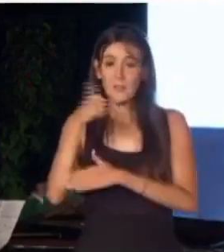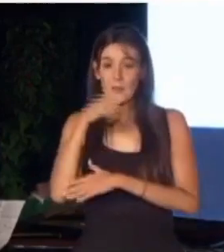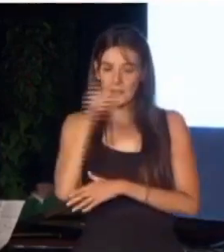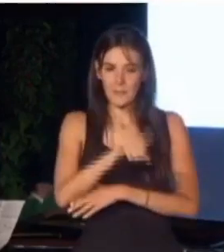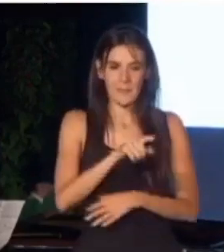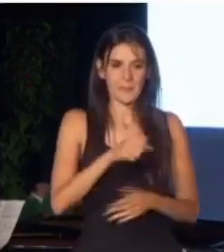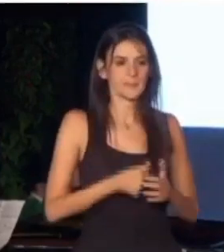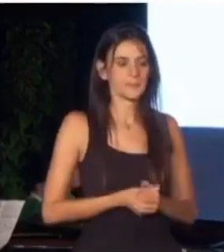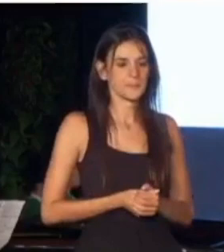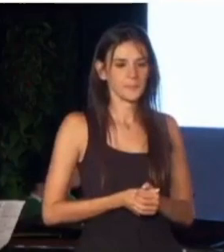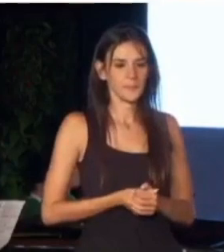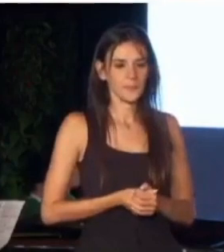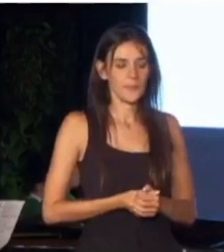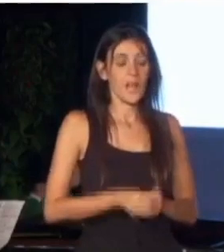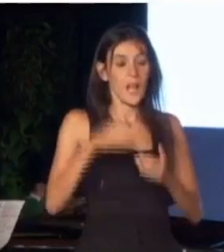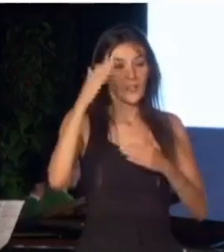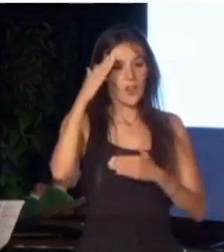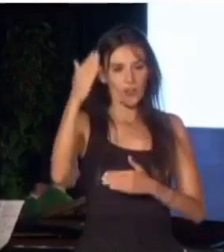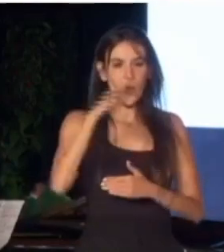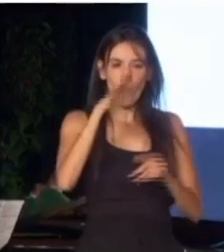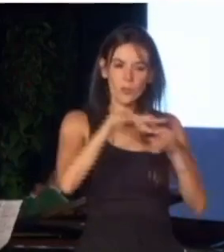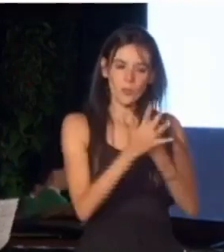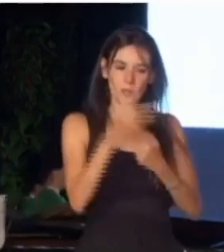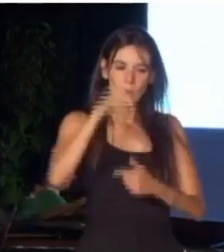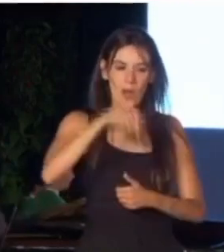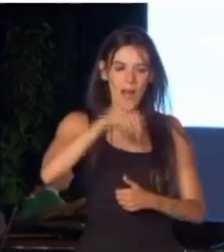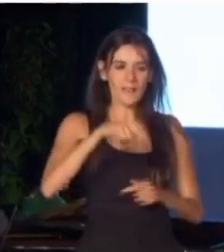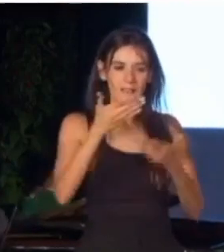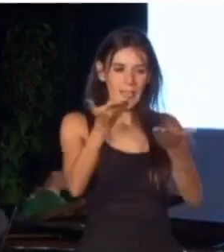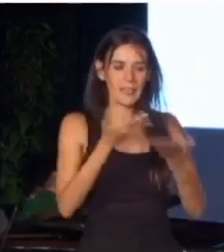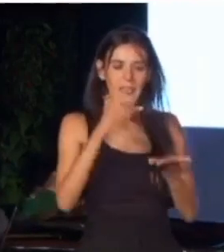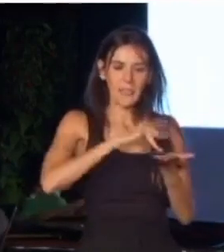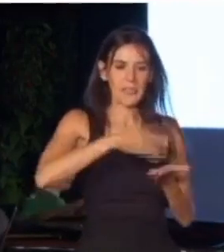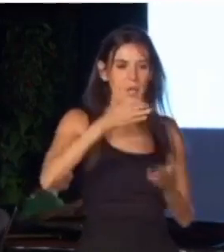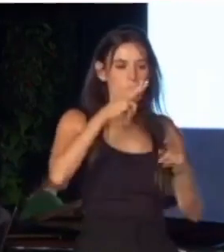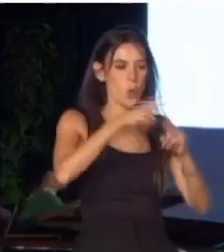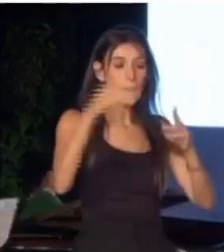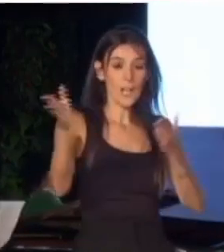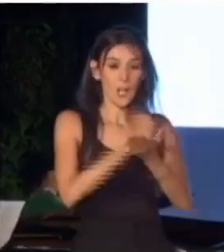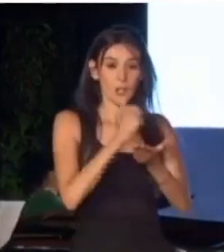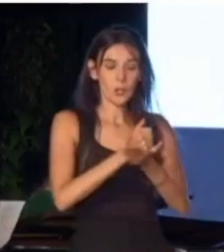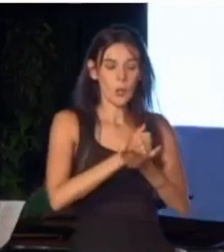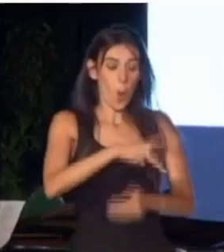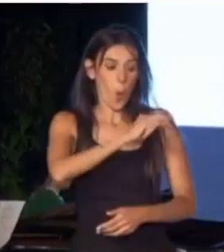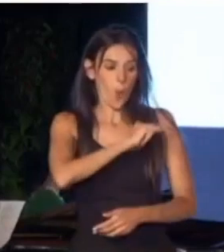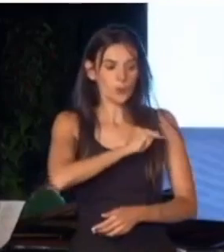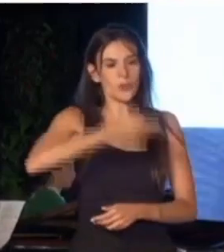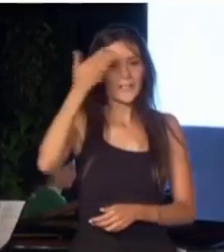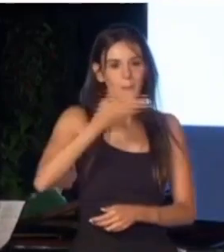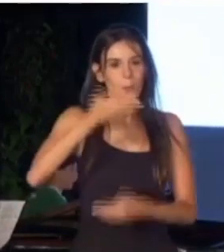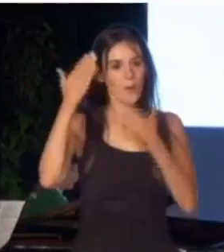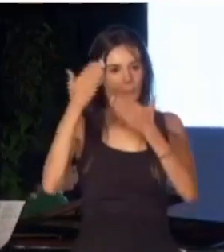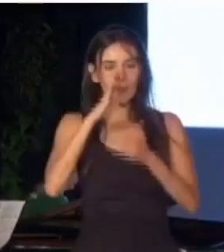ciudad. De honor por recibir en este día y en nombre de todos ellos una distinción honorífica